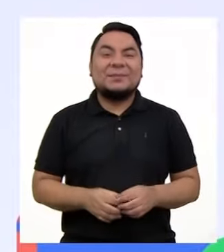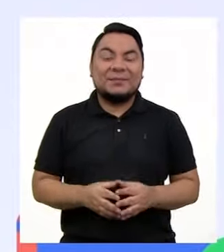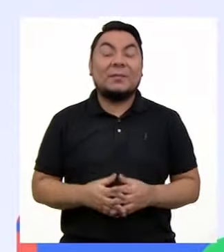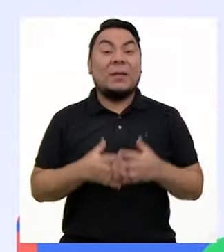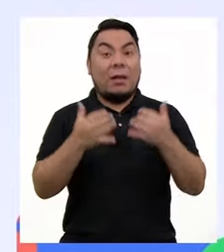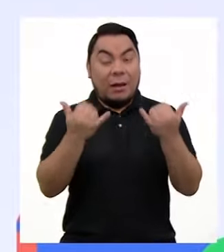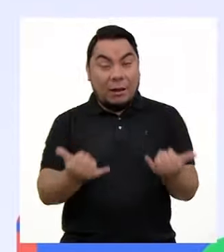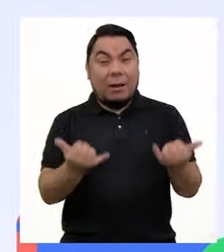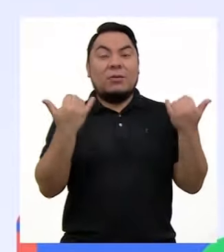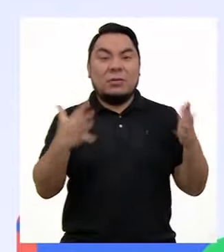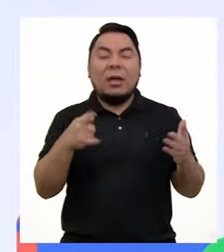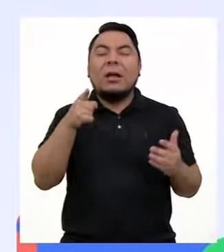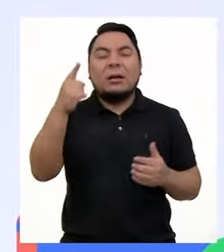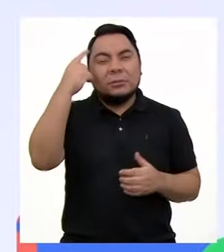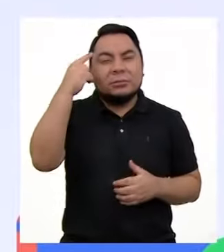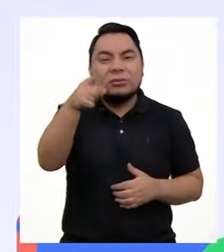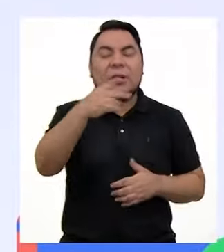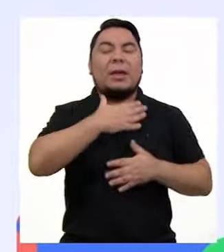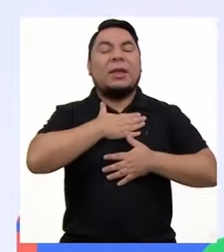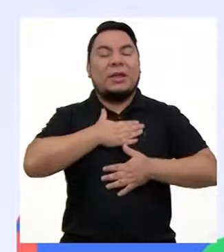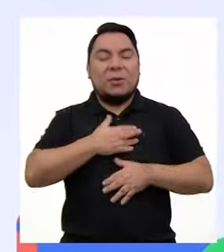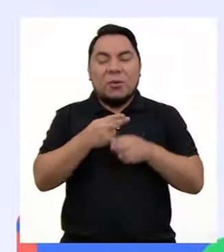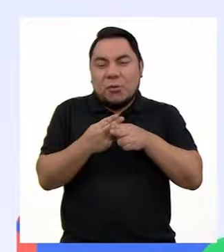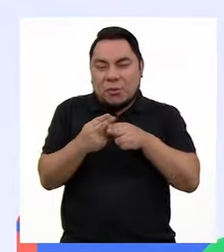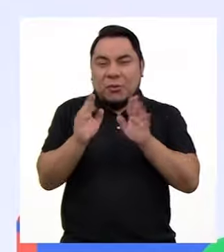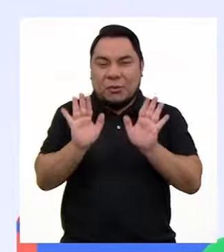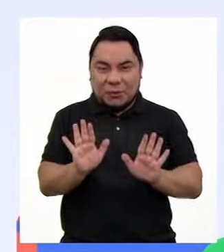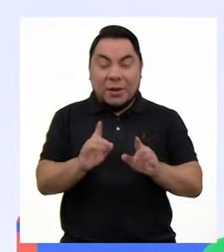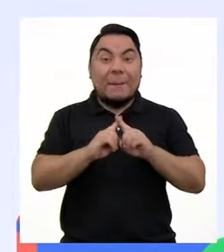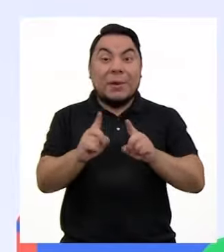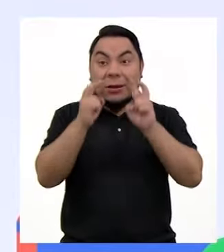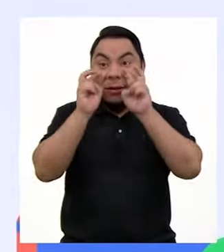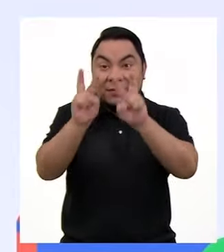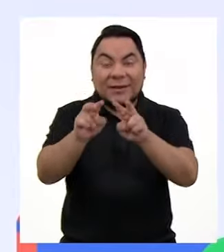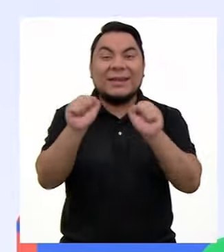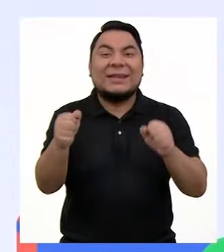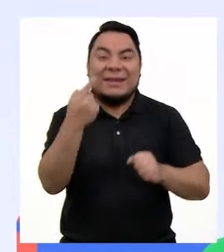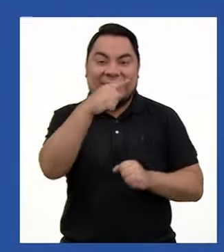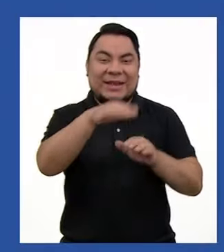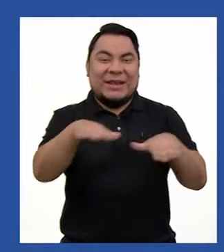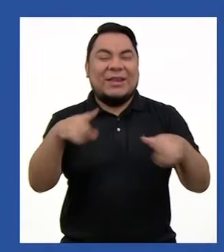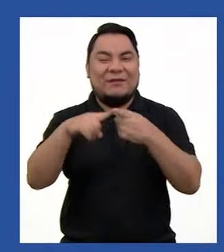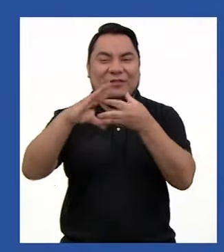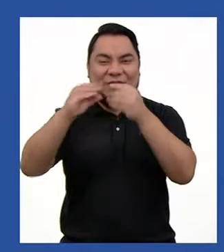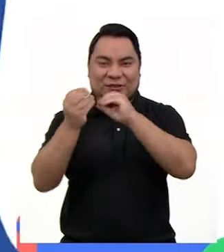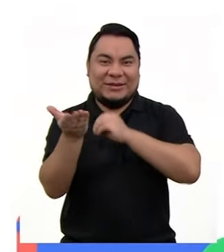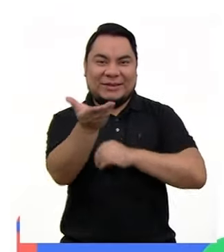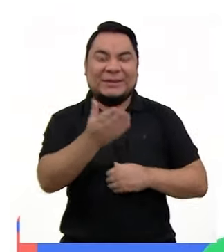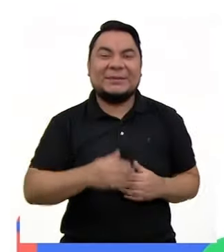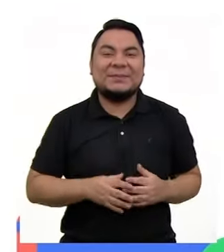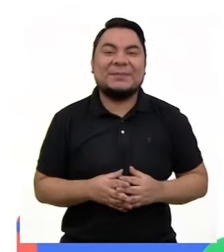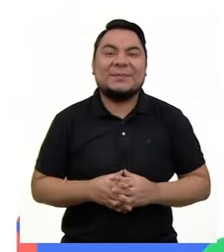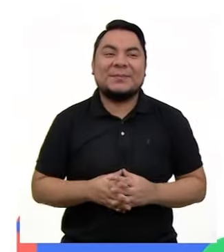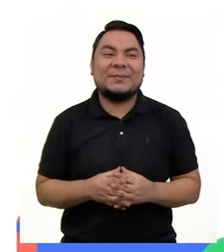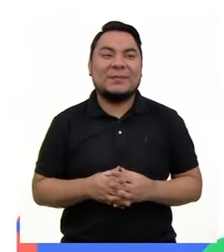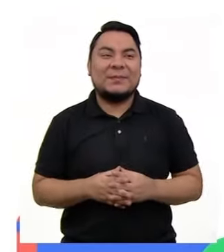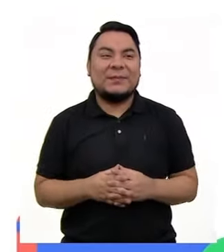Pero ahora vamos a tomarnos un descanso chiquitito y veamos a las pequeñas aventureras.